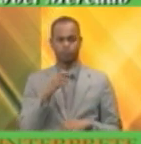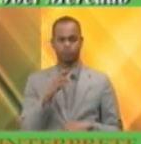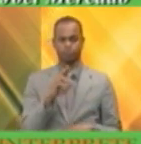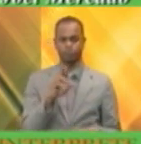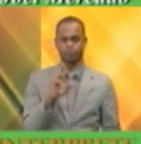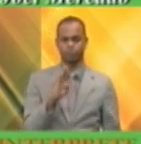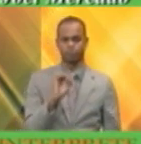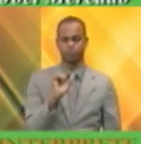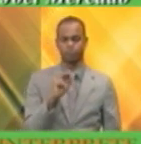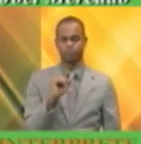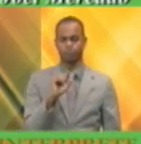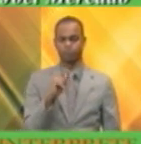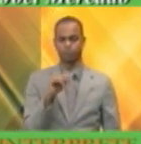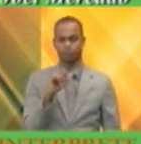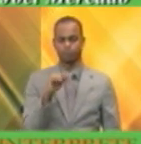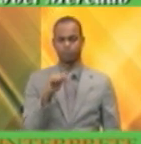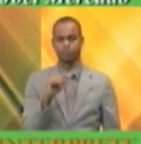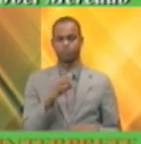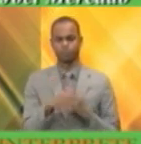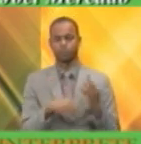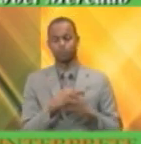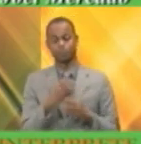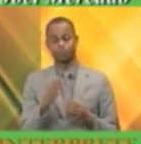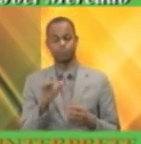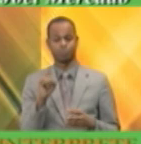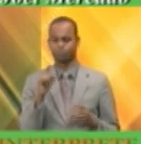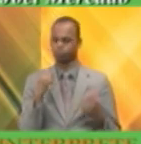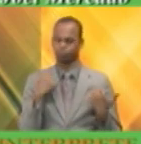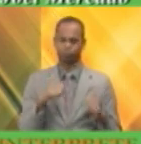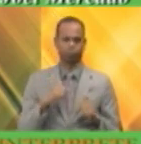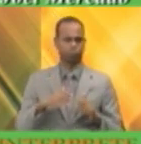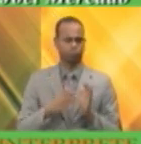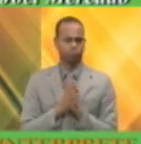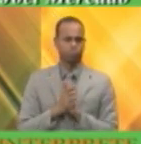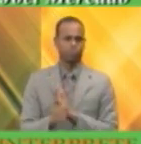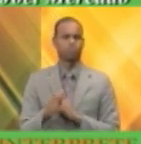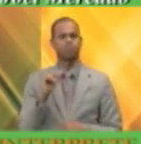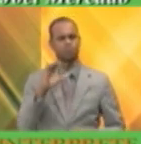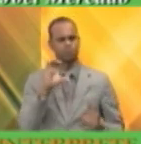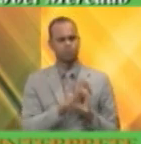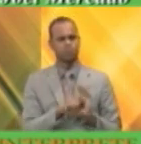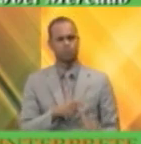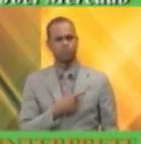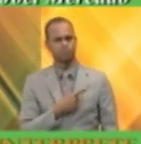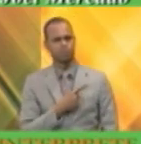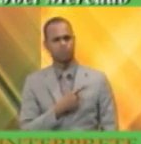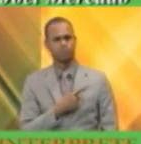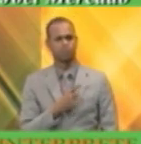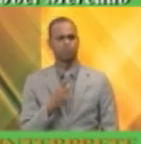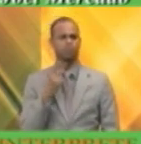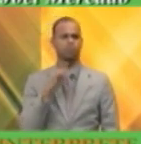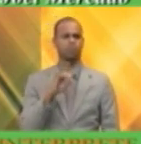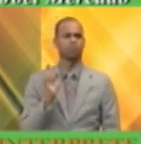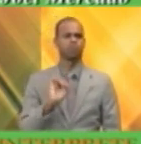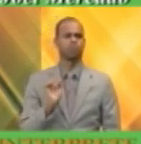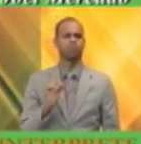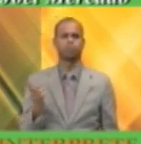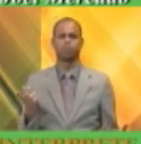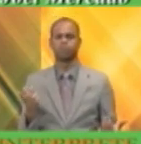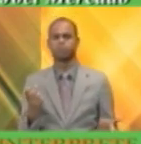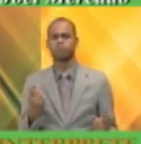badminton, esa federación de badminton también es 1000 por 1000 con esos atletas. ¿Este fue dónde? Wemerton de la Rosa. Eso fue allá